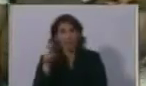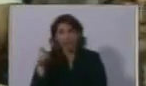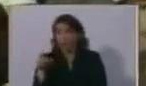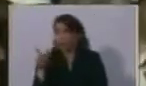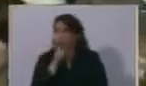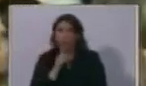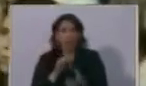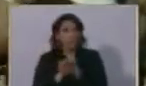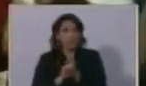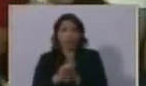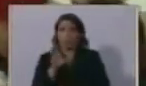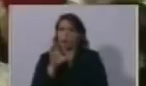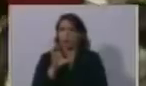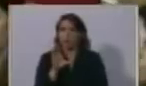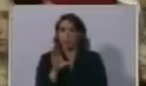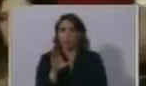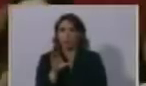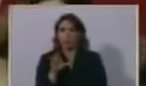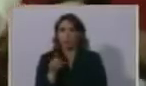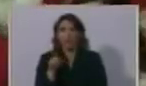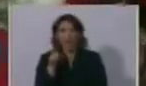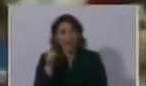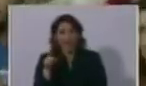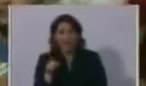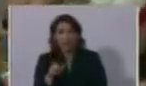patria. Cada quien que lo interprete como quiera.